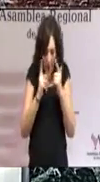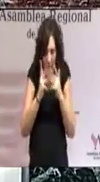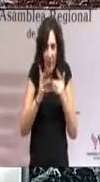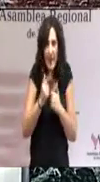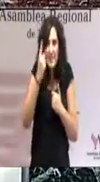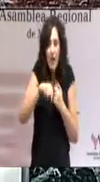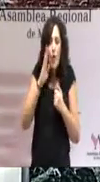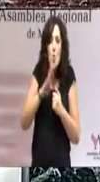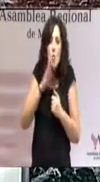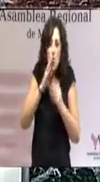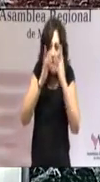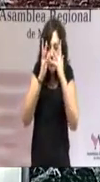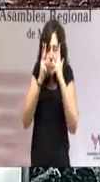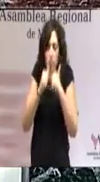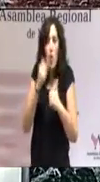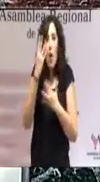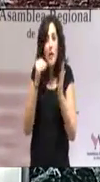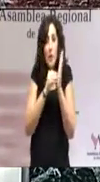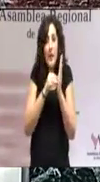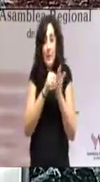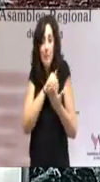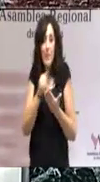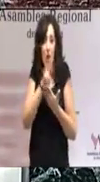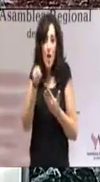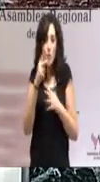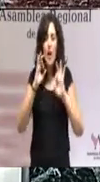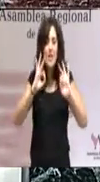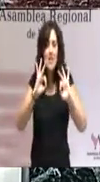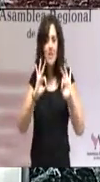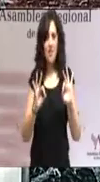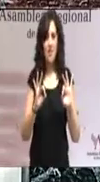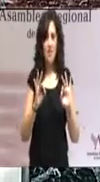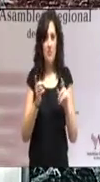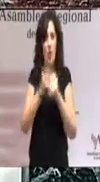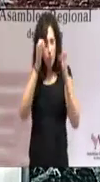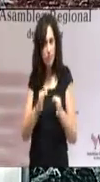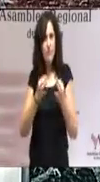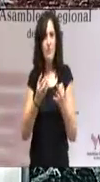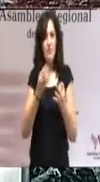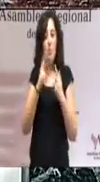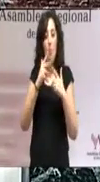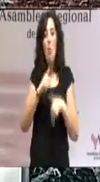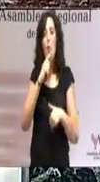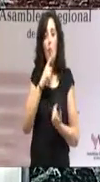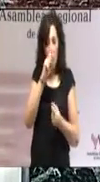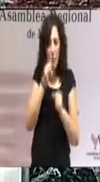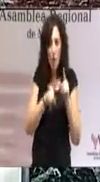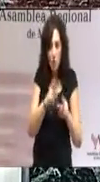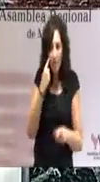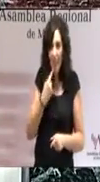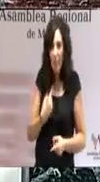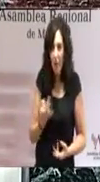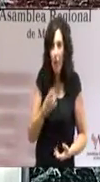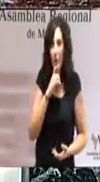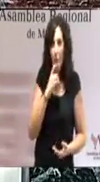le calcule 4.000 millones de euros exactos? Una pregunta, ¿dónde está el medidor? ¿Cómo lo ha conseguido? Me atrevería a